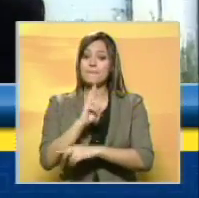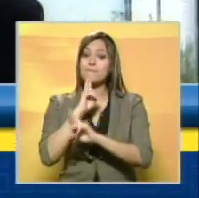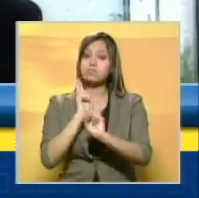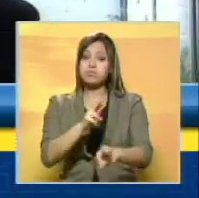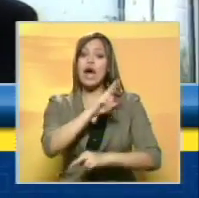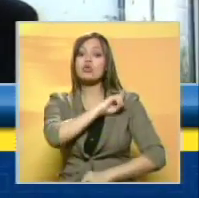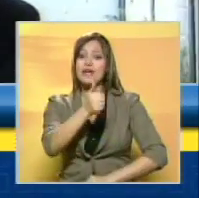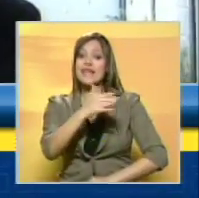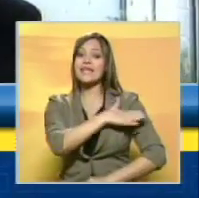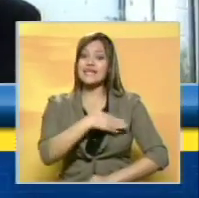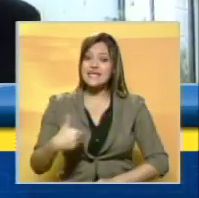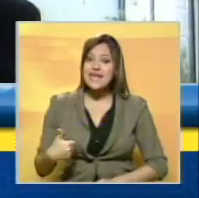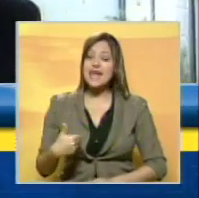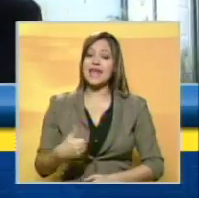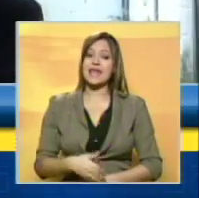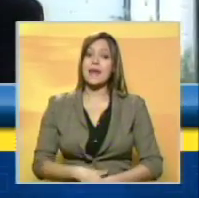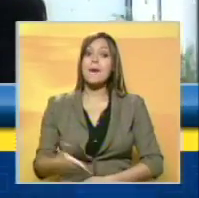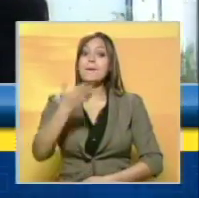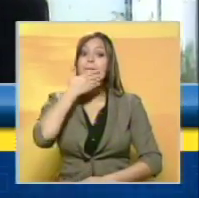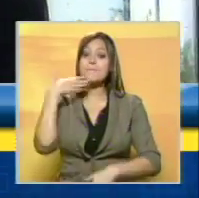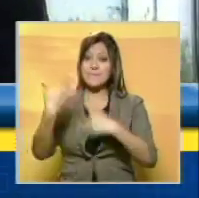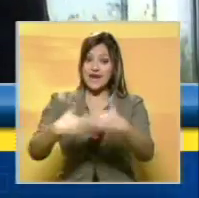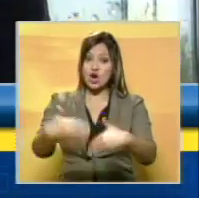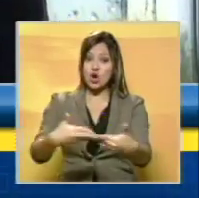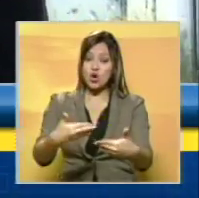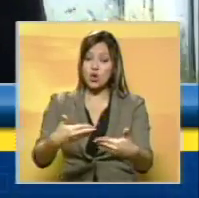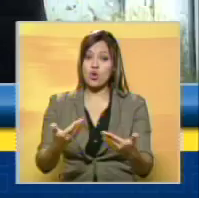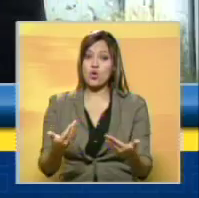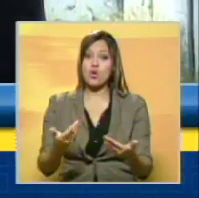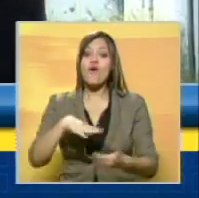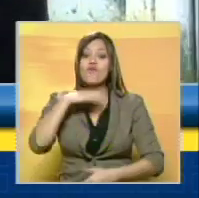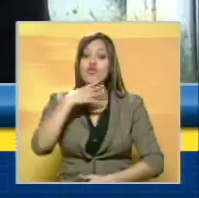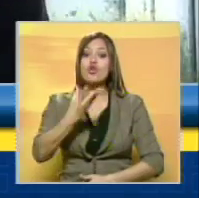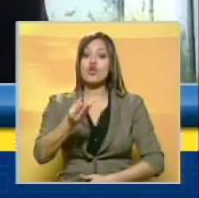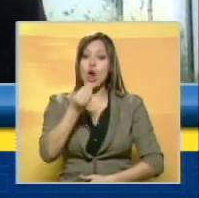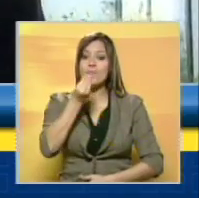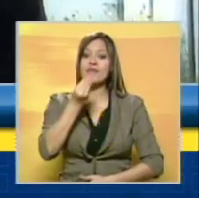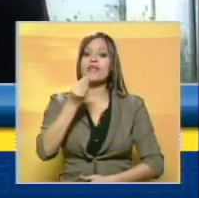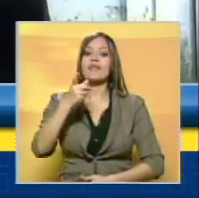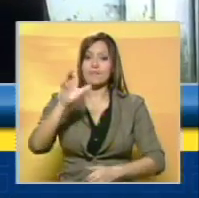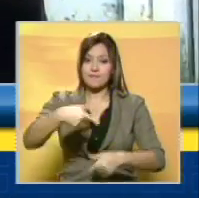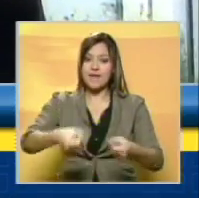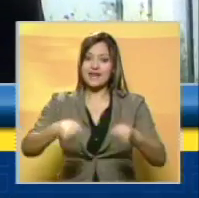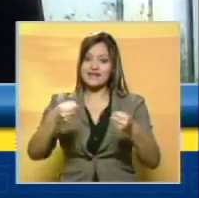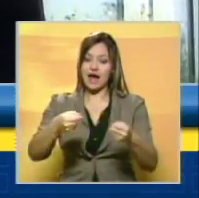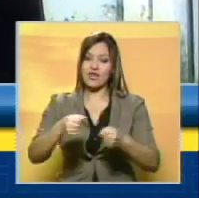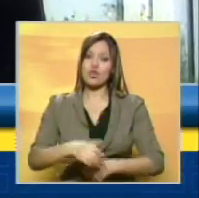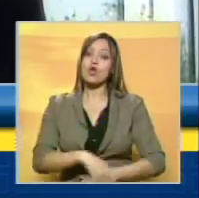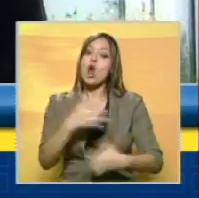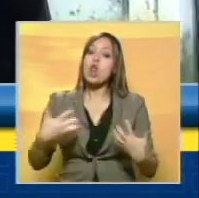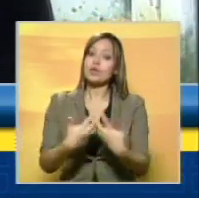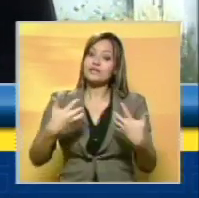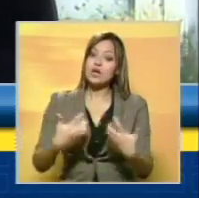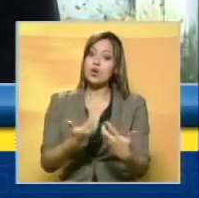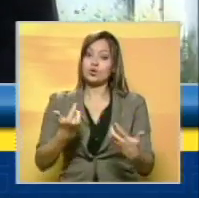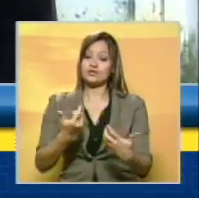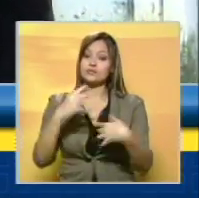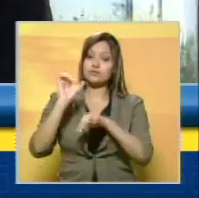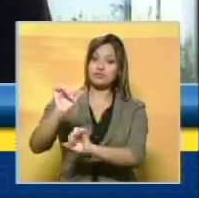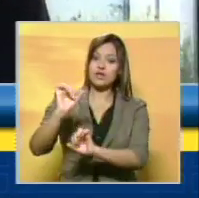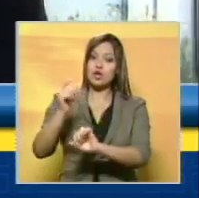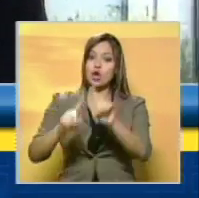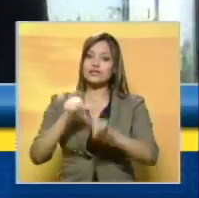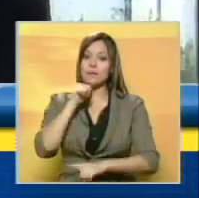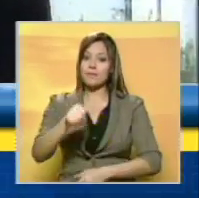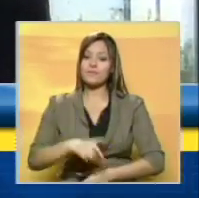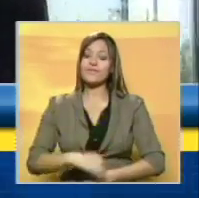también están buscando que mejoren los niveles de abastecimiento en los mercados con esta lucha hacia el contrabando. Desde